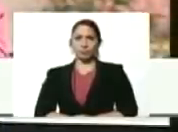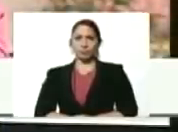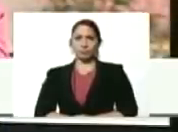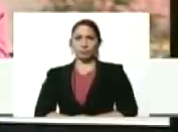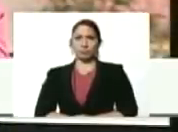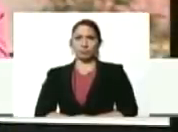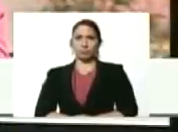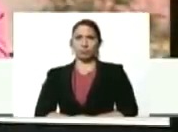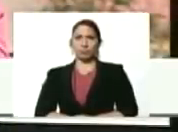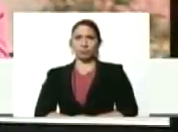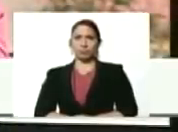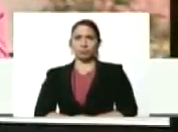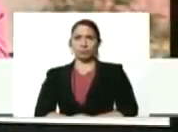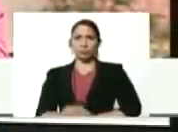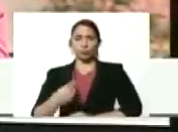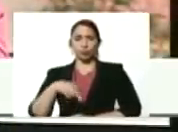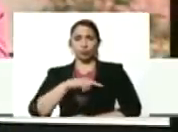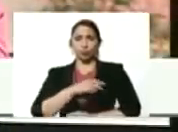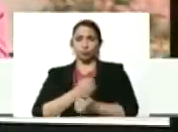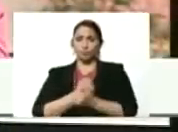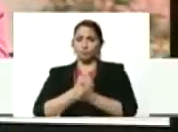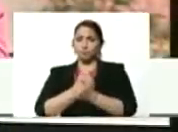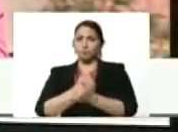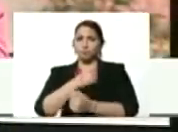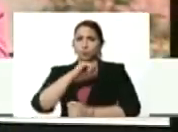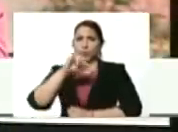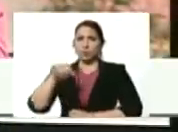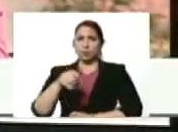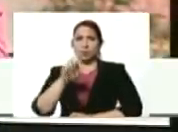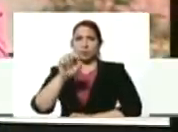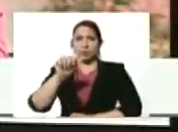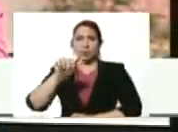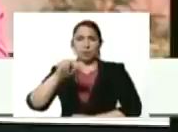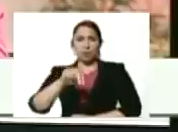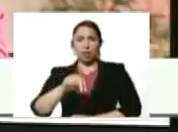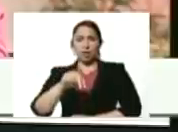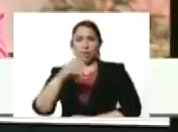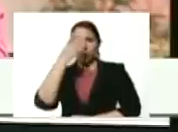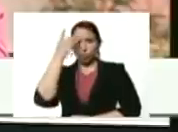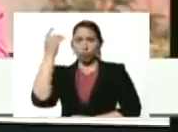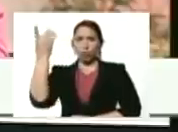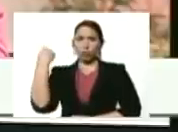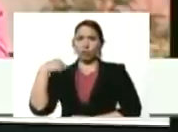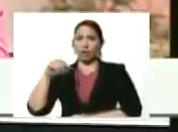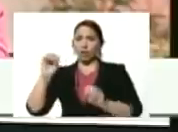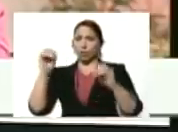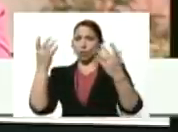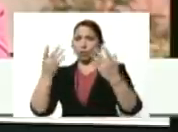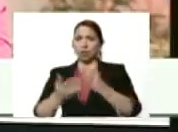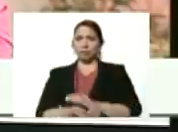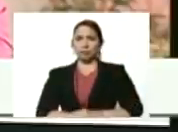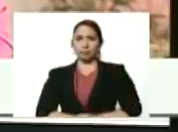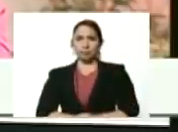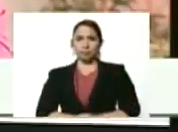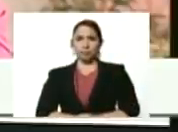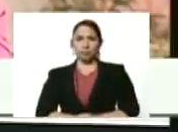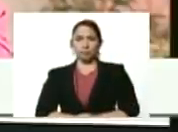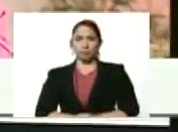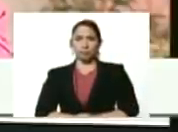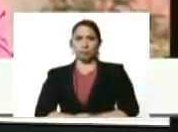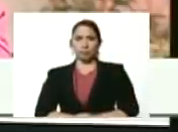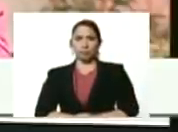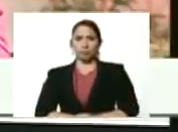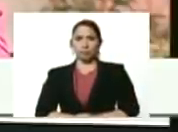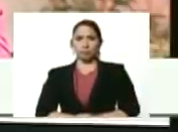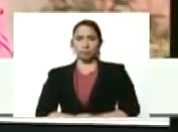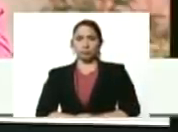Y a nuestro querido Giancarlo, que Dios lo tenga en su gloria y que desde allá siga ayudando